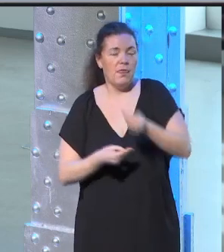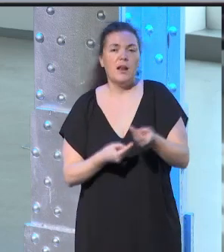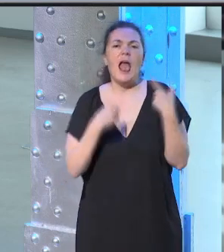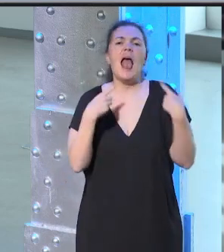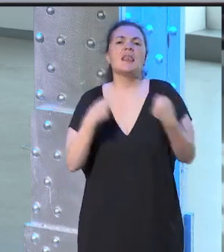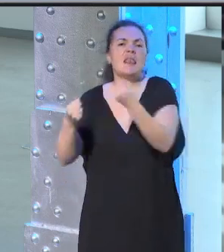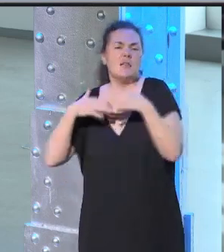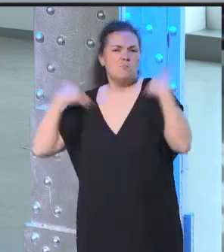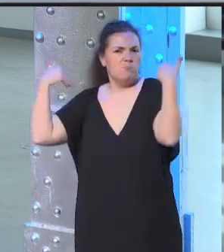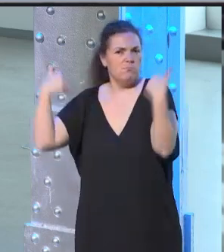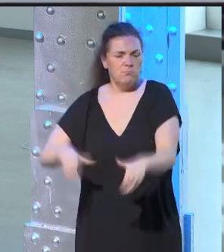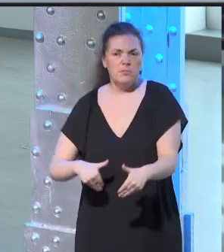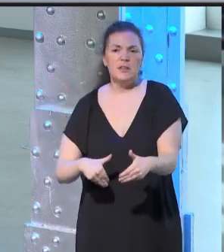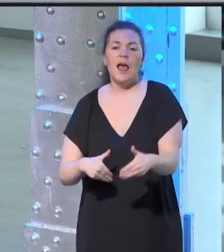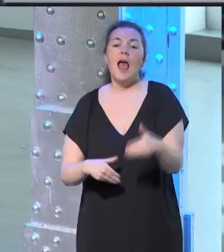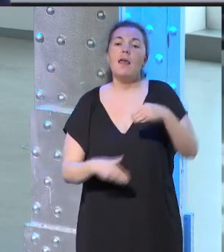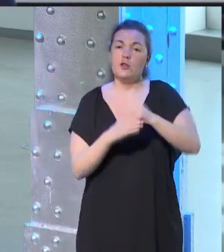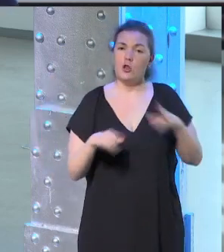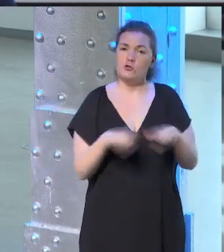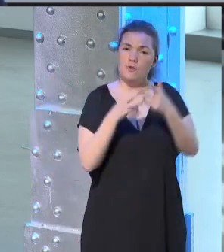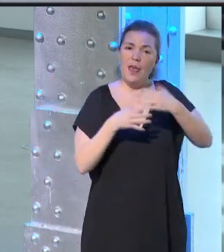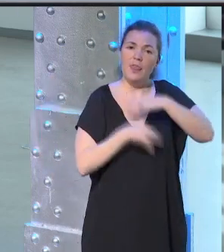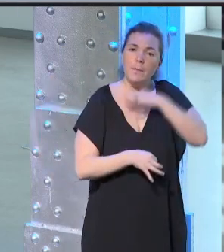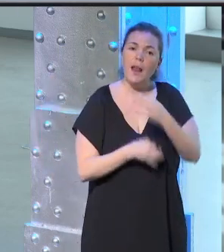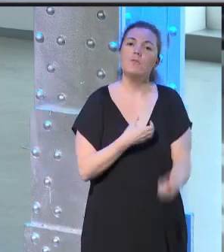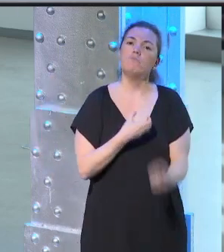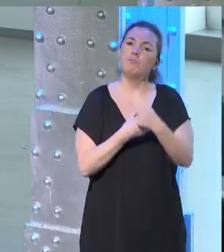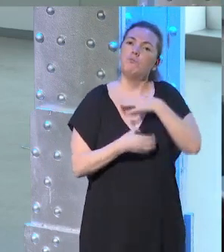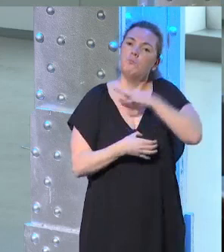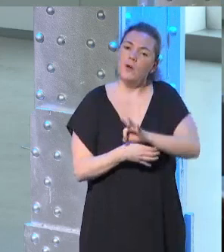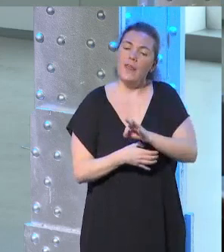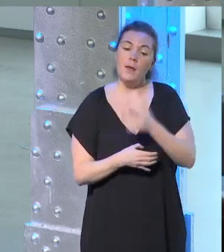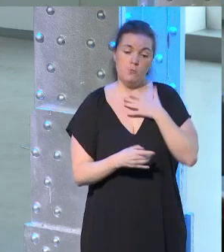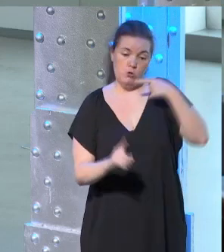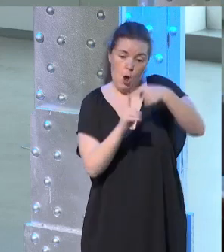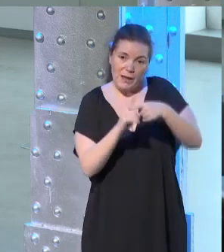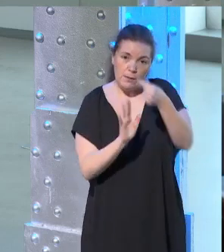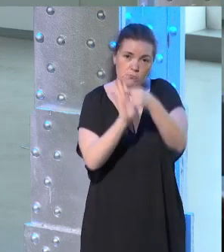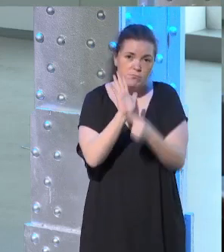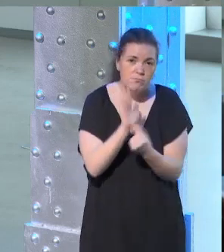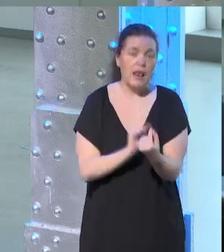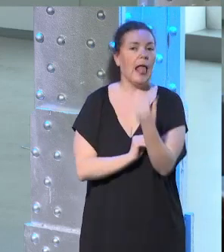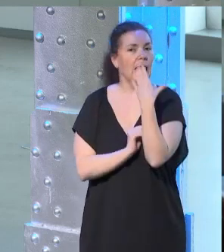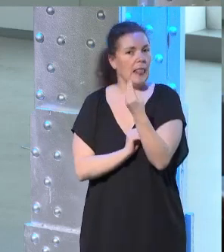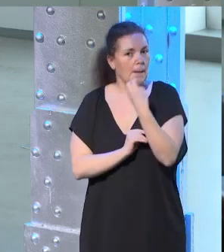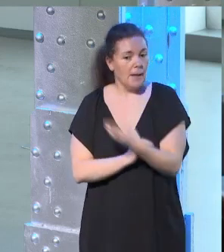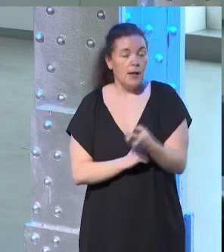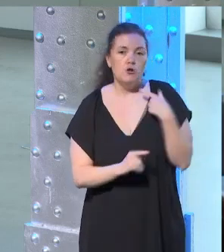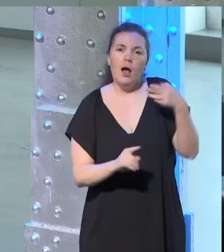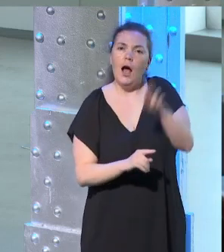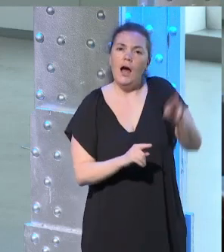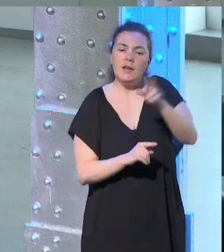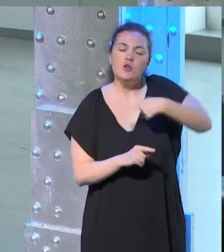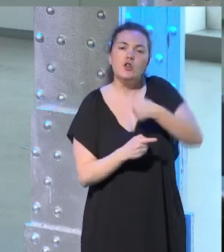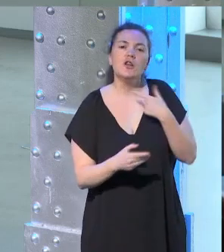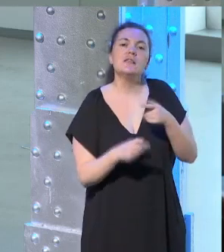que quiera estar, que sea de la sociedad civil y que entienda nuestros objetivos, que insisto, somos una entidad sin ánimo de lucro,